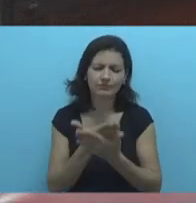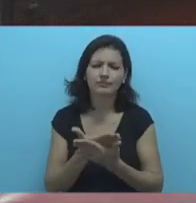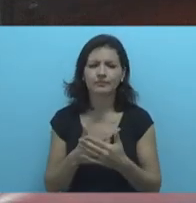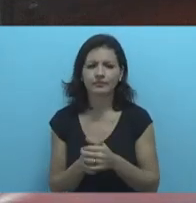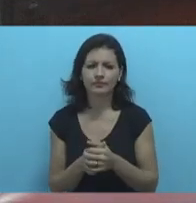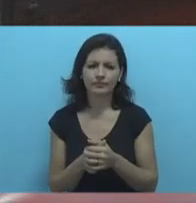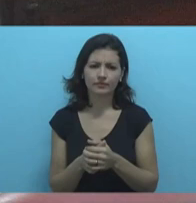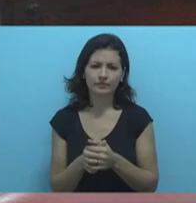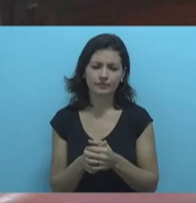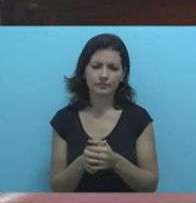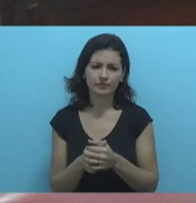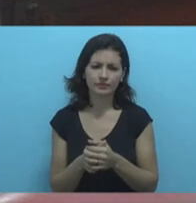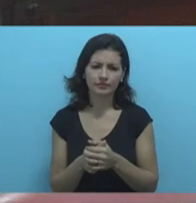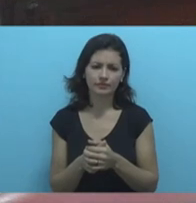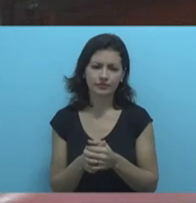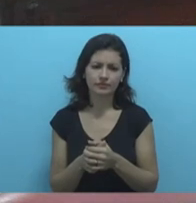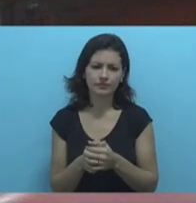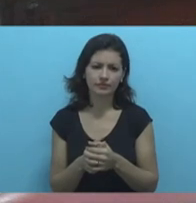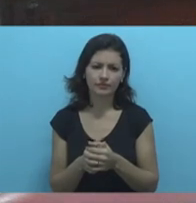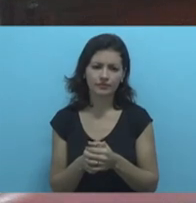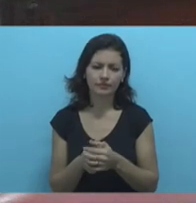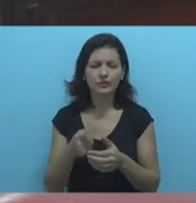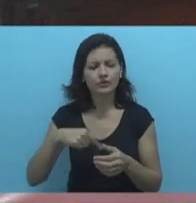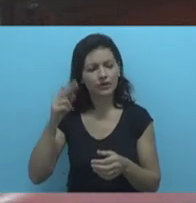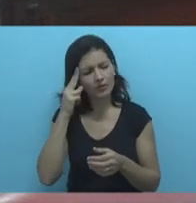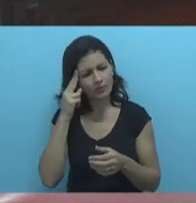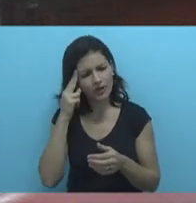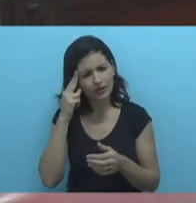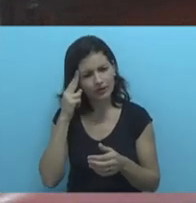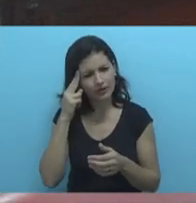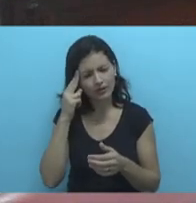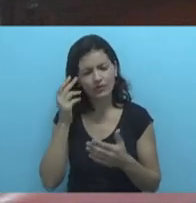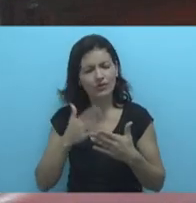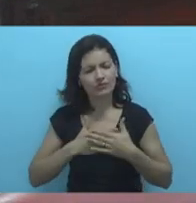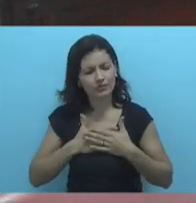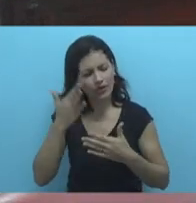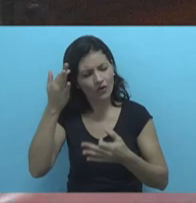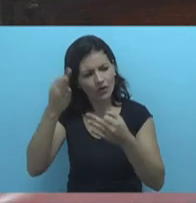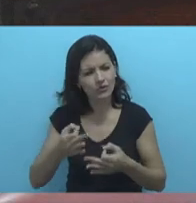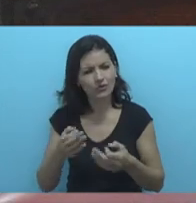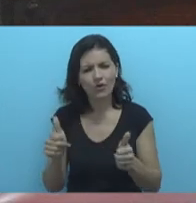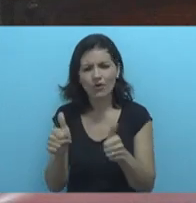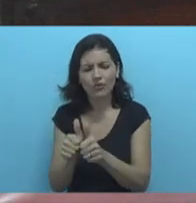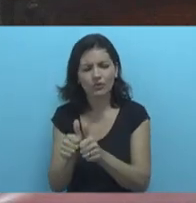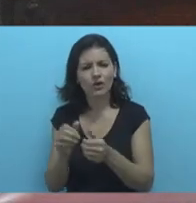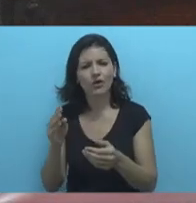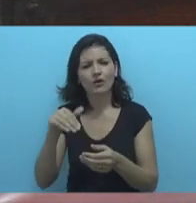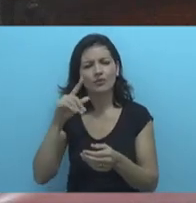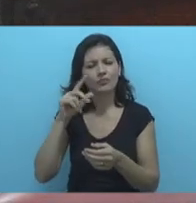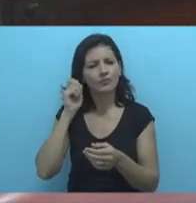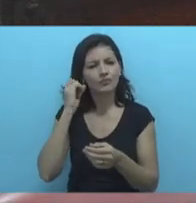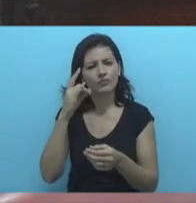alma y nos llena de honor haber compartido la militancia junto con el compañero